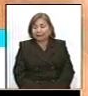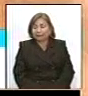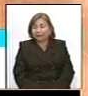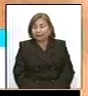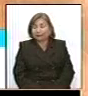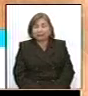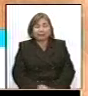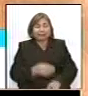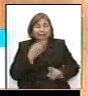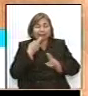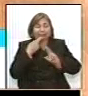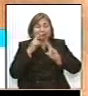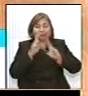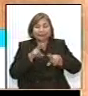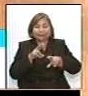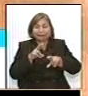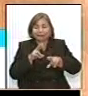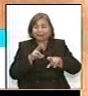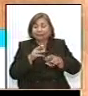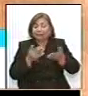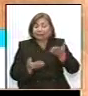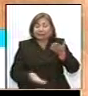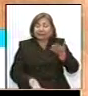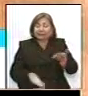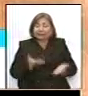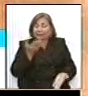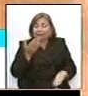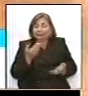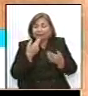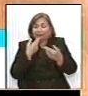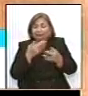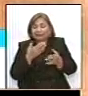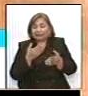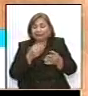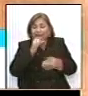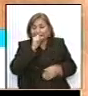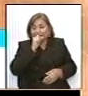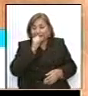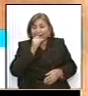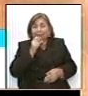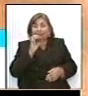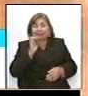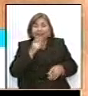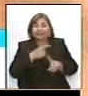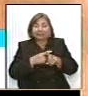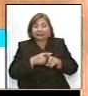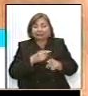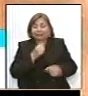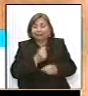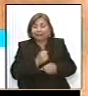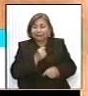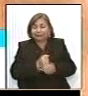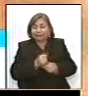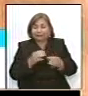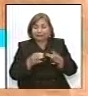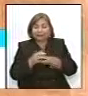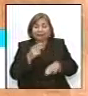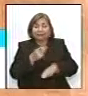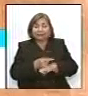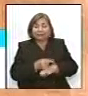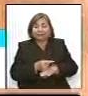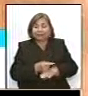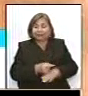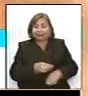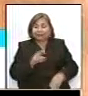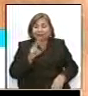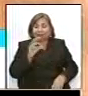La respuesta, señora presidenta, podría encontrarse en la declaración de la ex trabajadora del despacho del congresista denunciado, la señorita